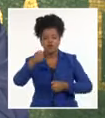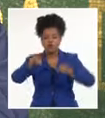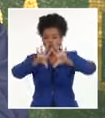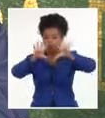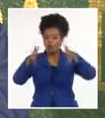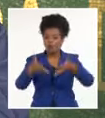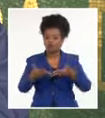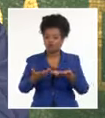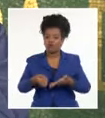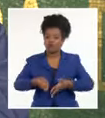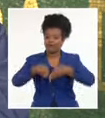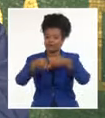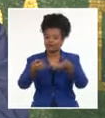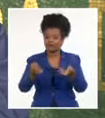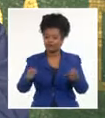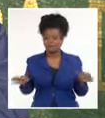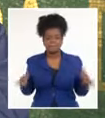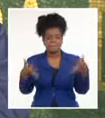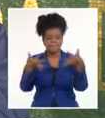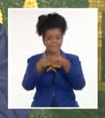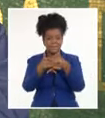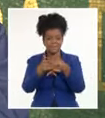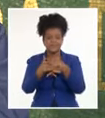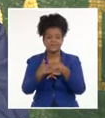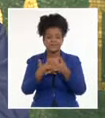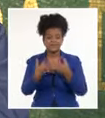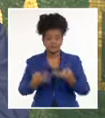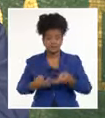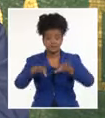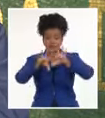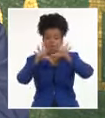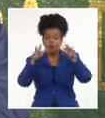justa, de un mundo en el que